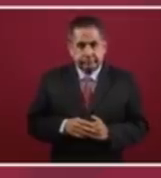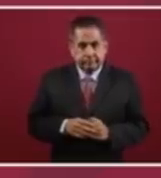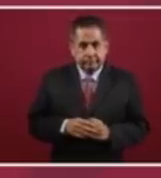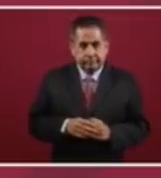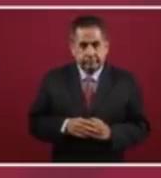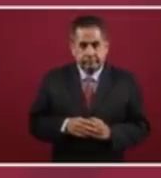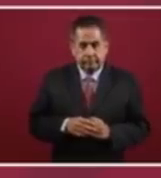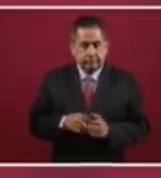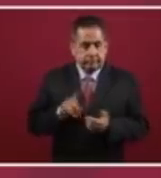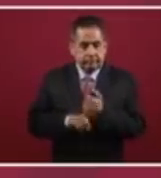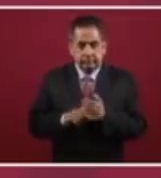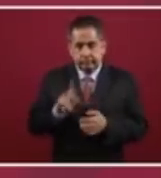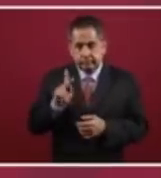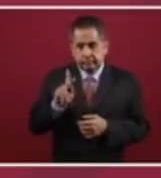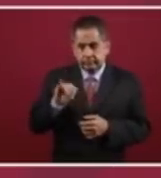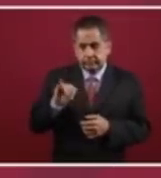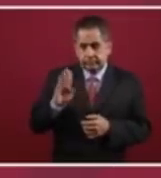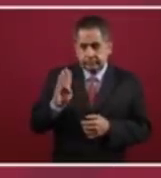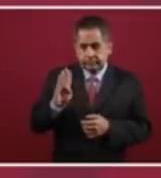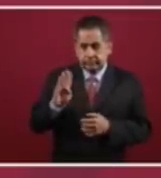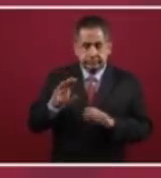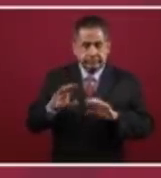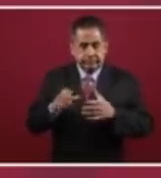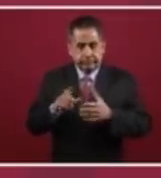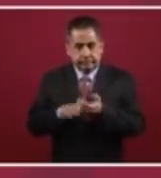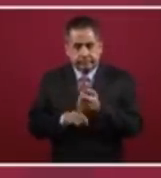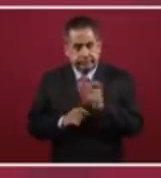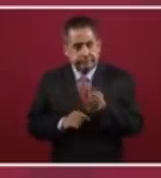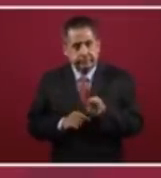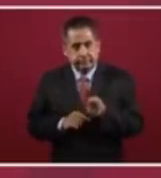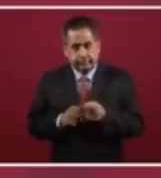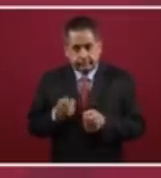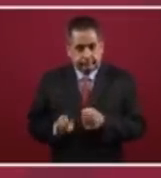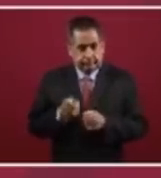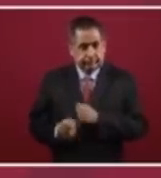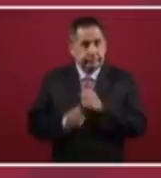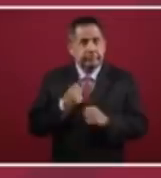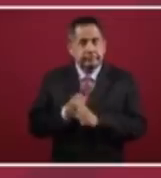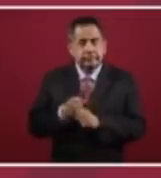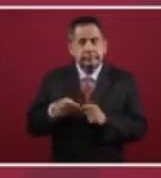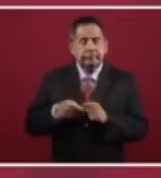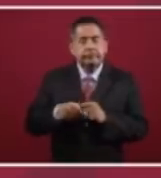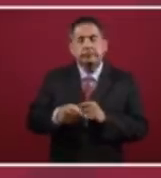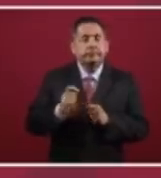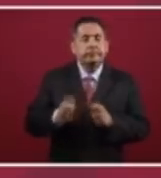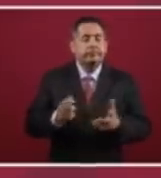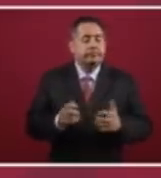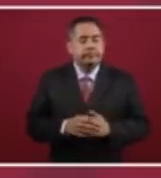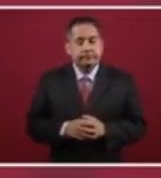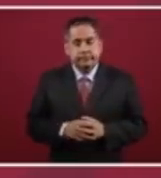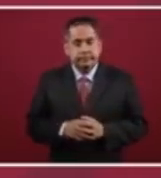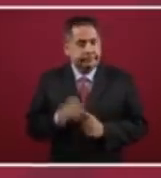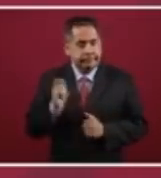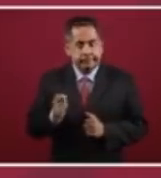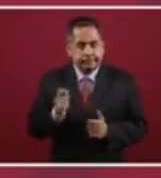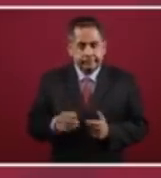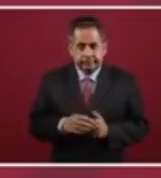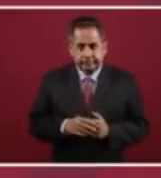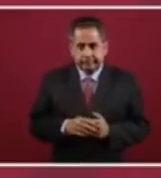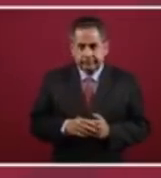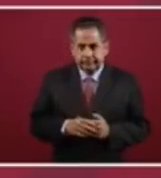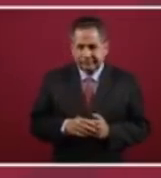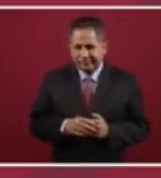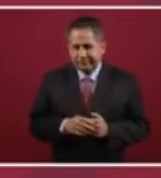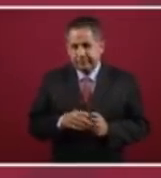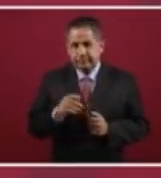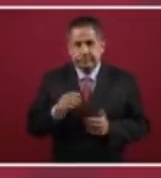al Producto Interno Bruto, al PIB, este año es un